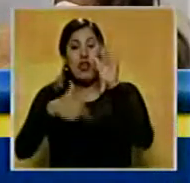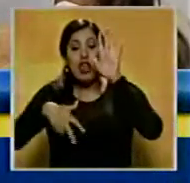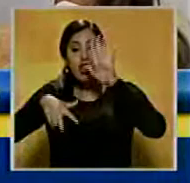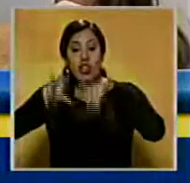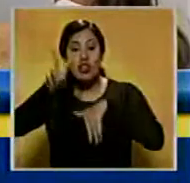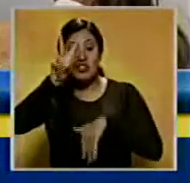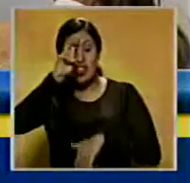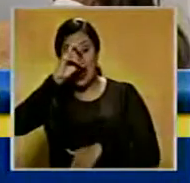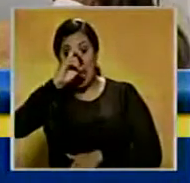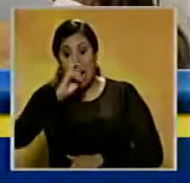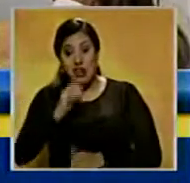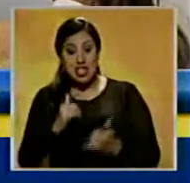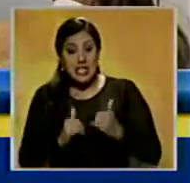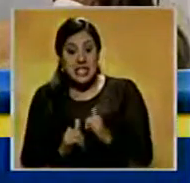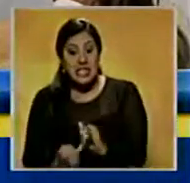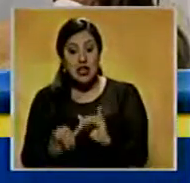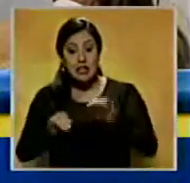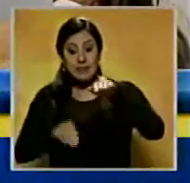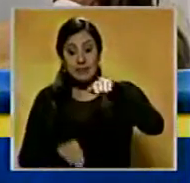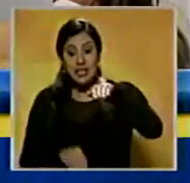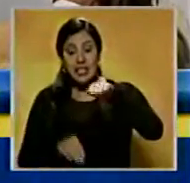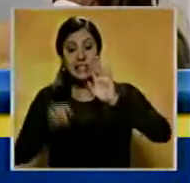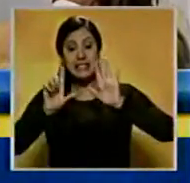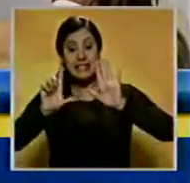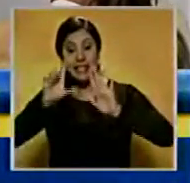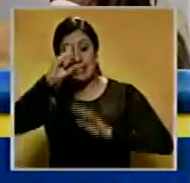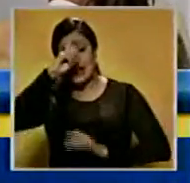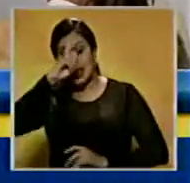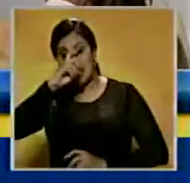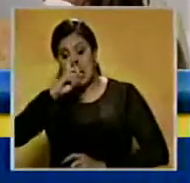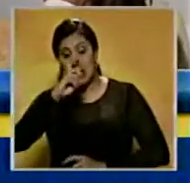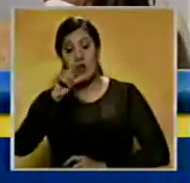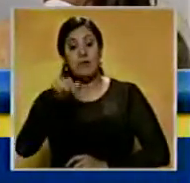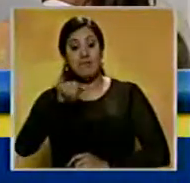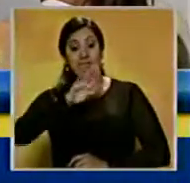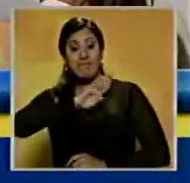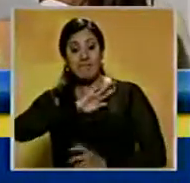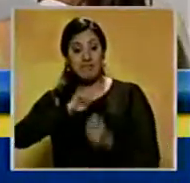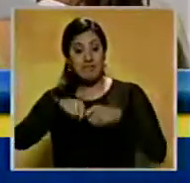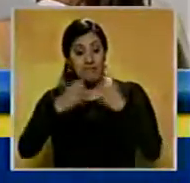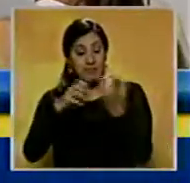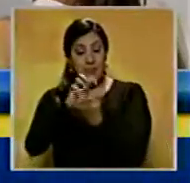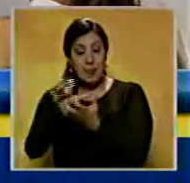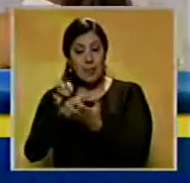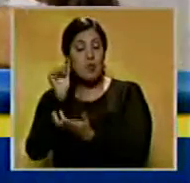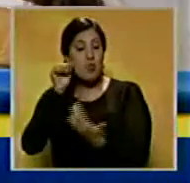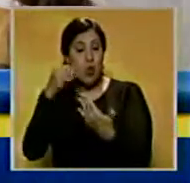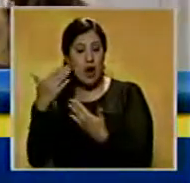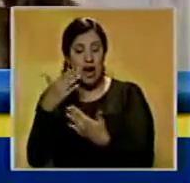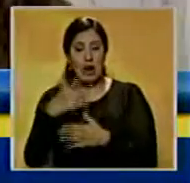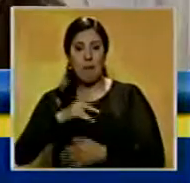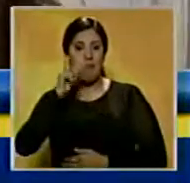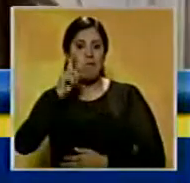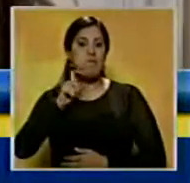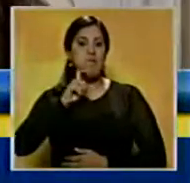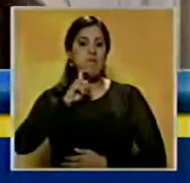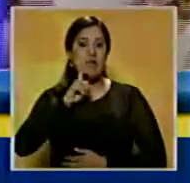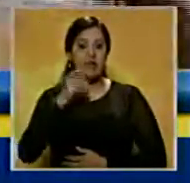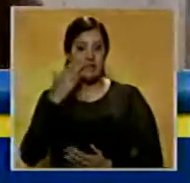con un hijo de 7. Justo en el momento en que la relación estaba deteriorada, la víctima sale